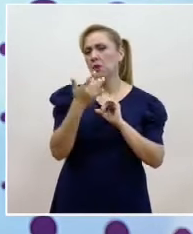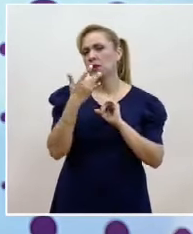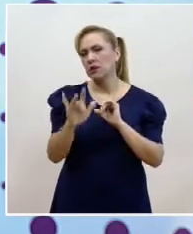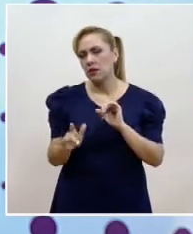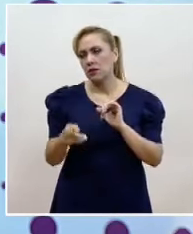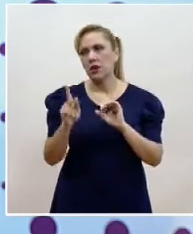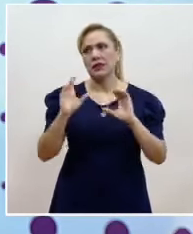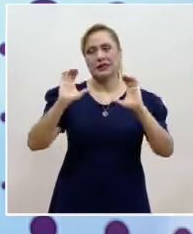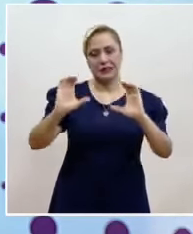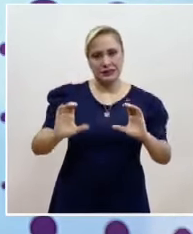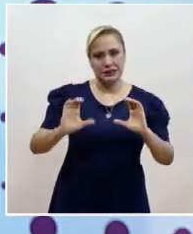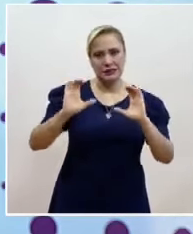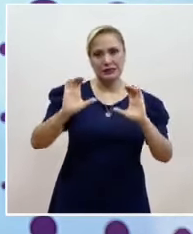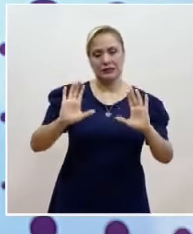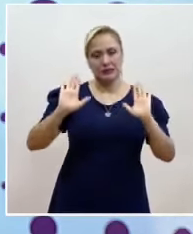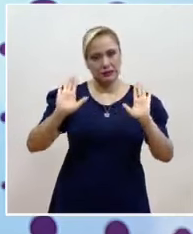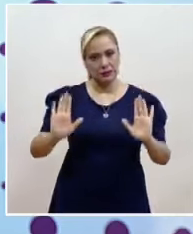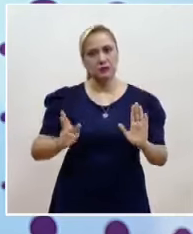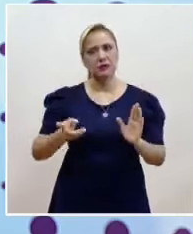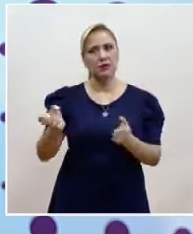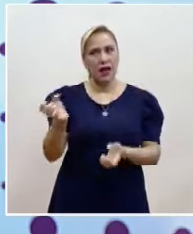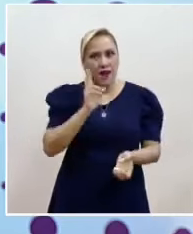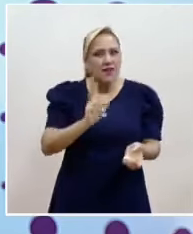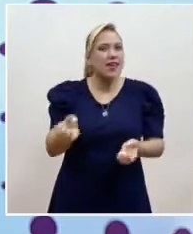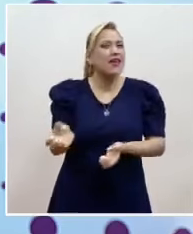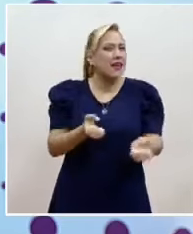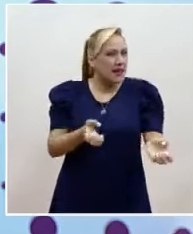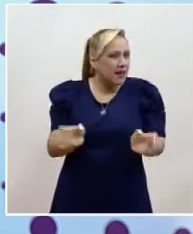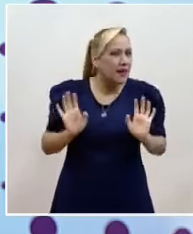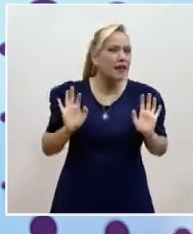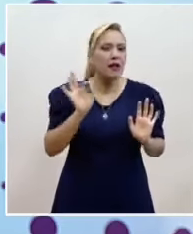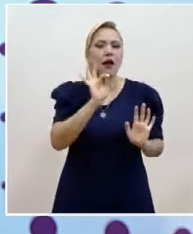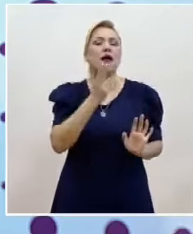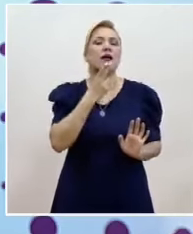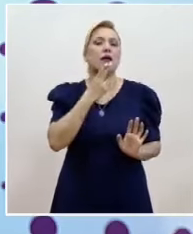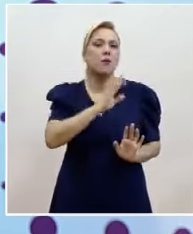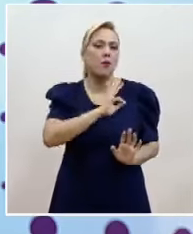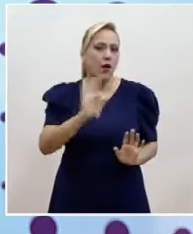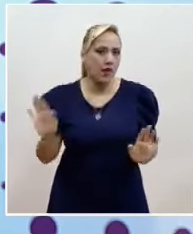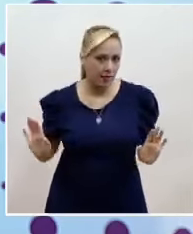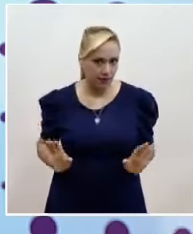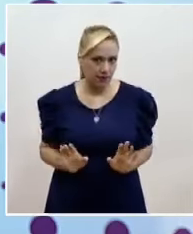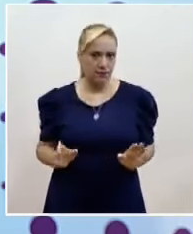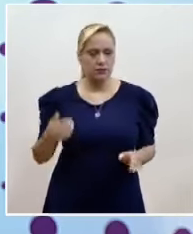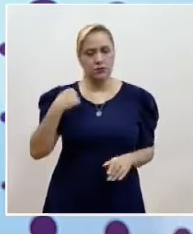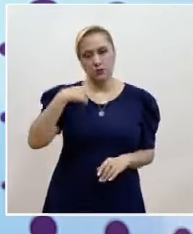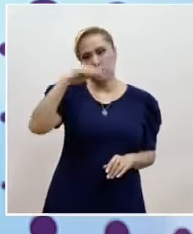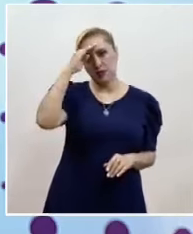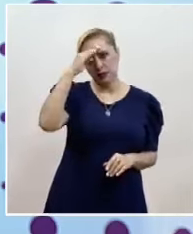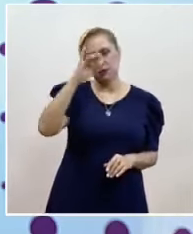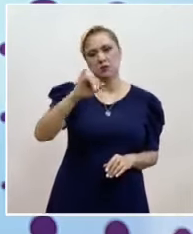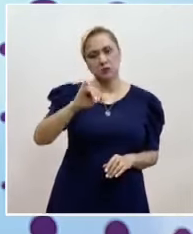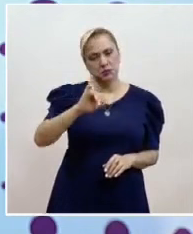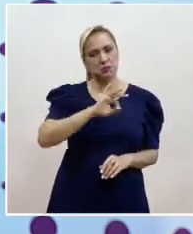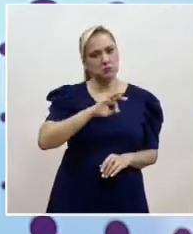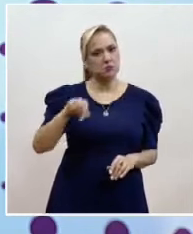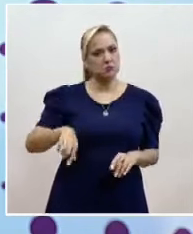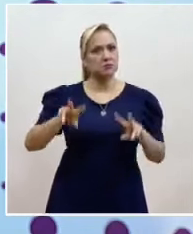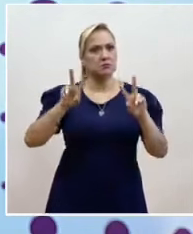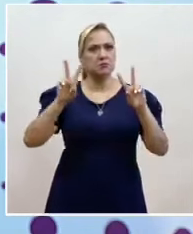cuidando el debido proceso, pero empezar un poco a ensayar este tipo de cosas, ¿no? Claro. Me parece que siempre está este